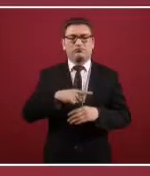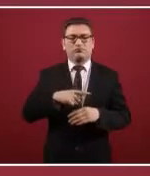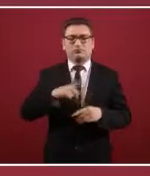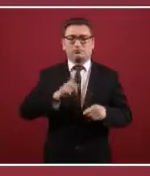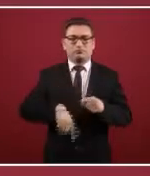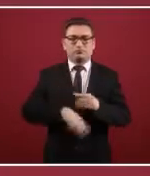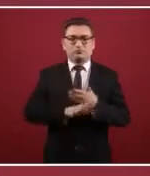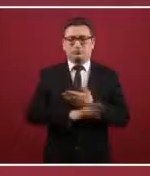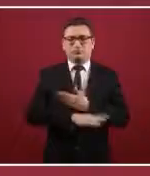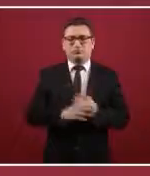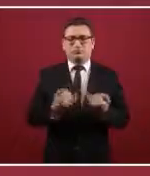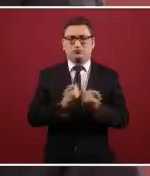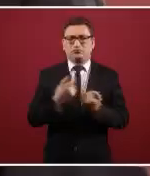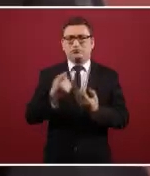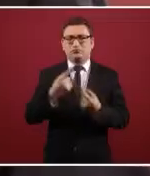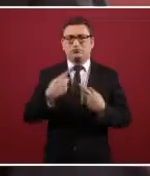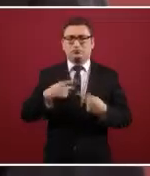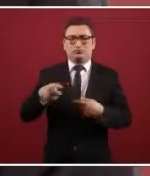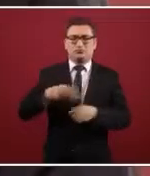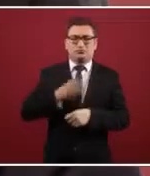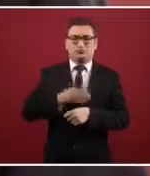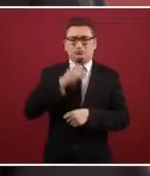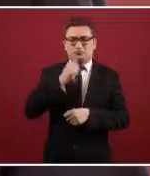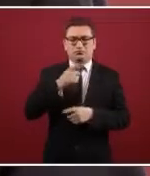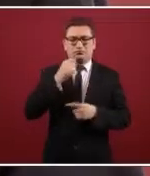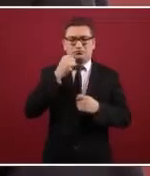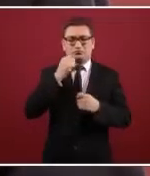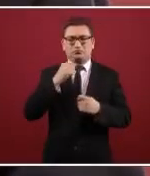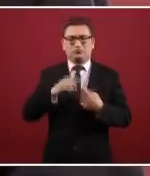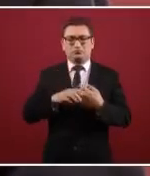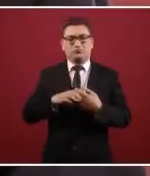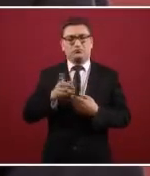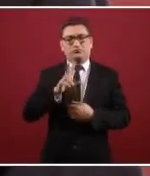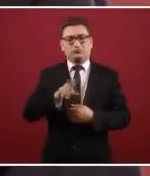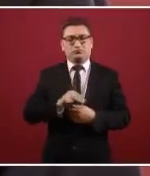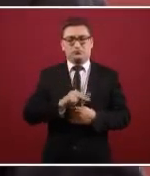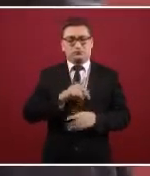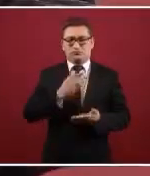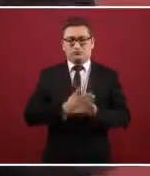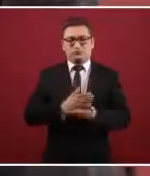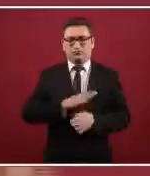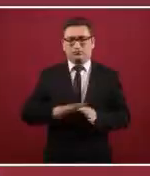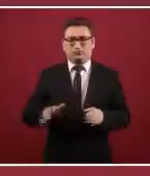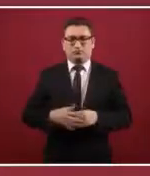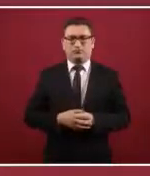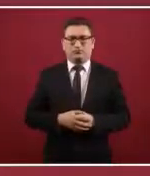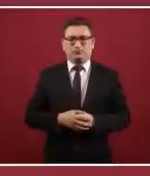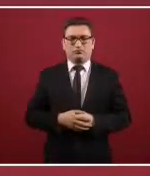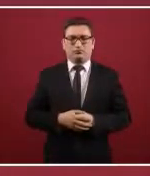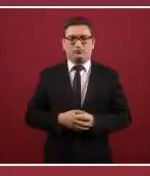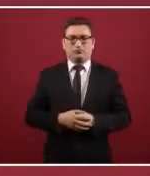No le hace que sea polémico. Ese es mi punto de vista.